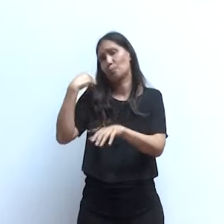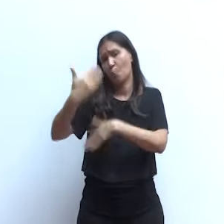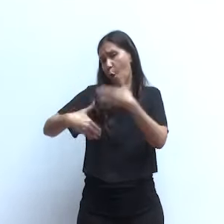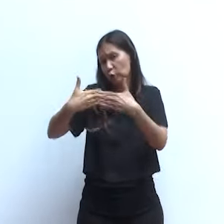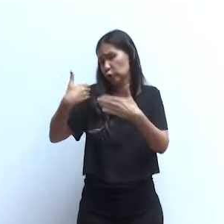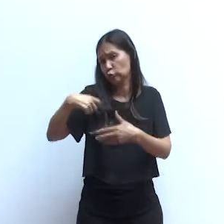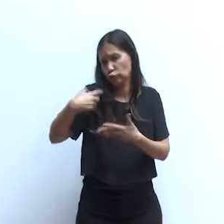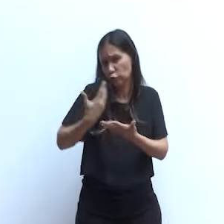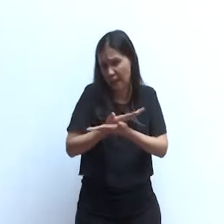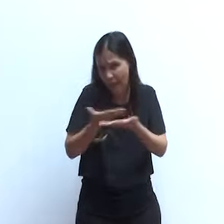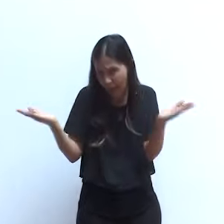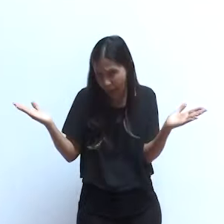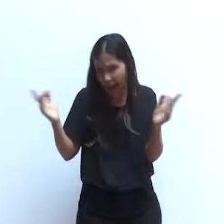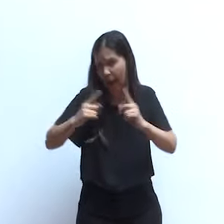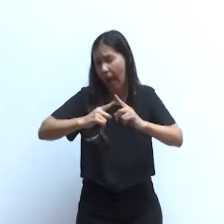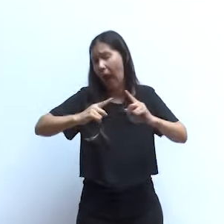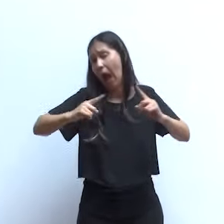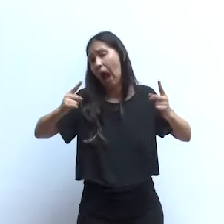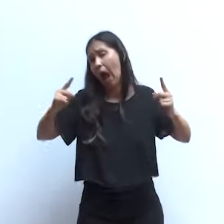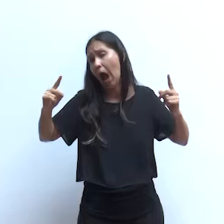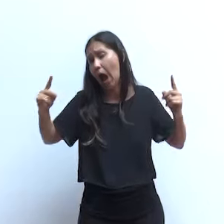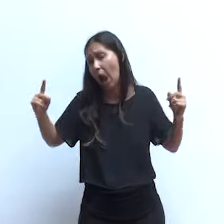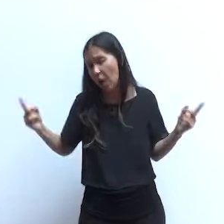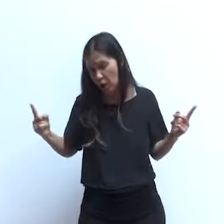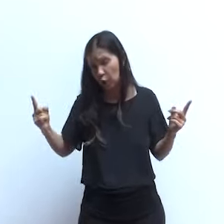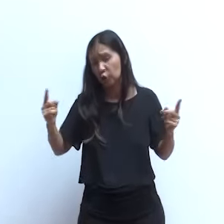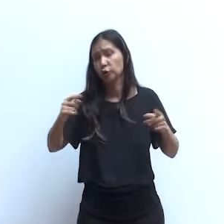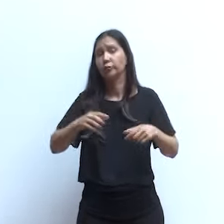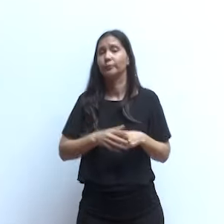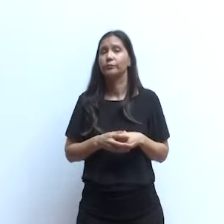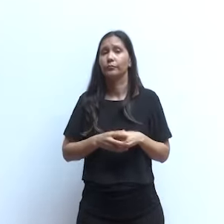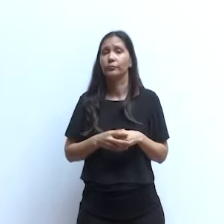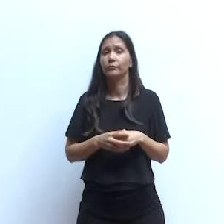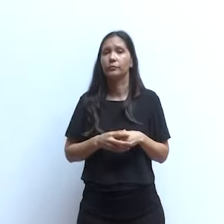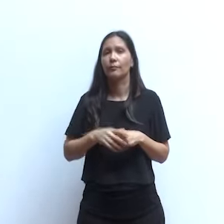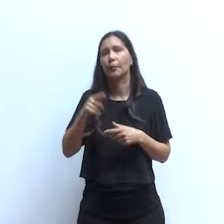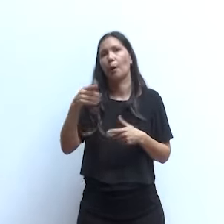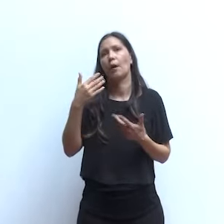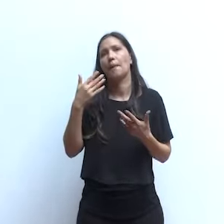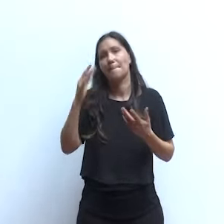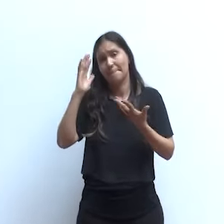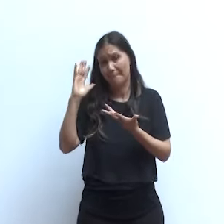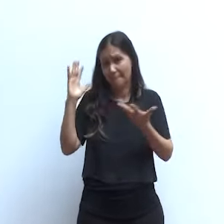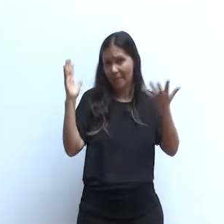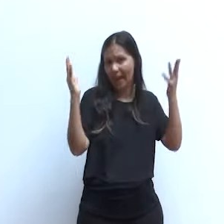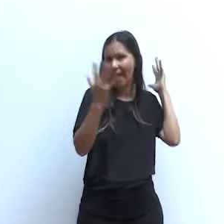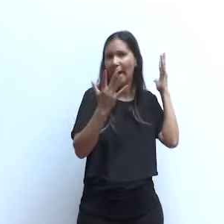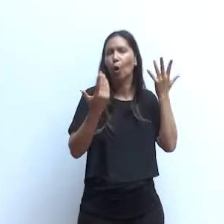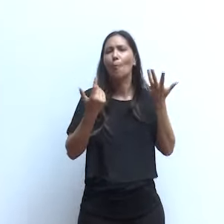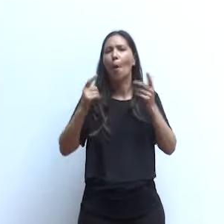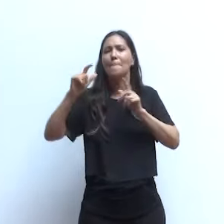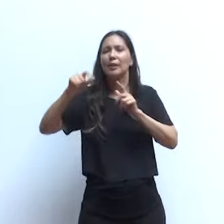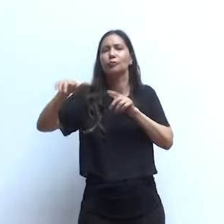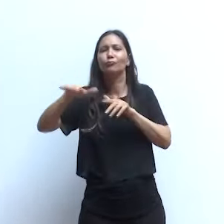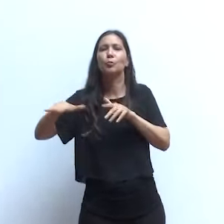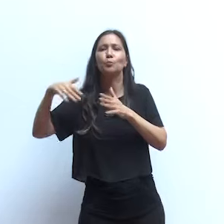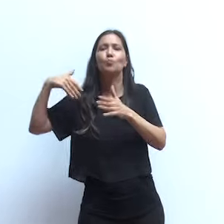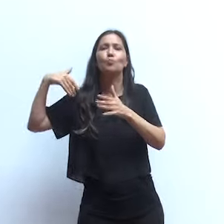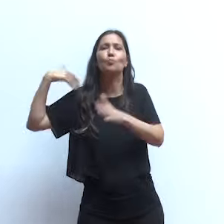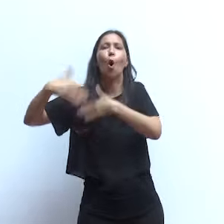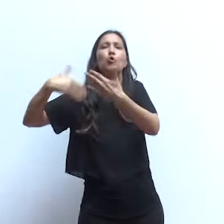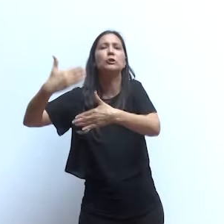vos bien decís no porque de alguna manera mi ley le puso megáfono a terminados procesos que venían